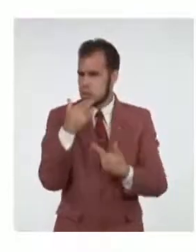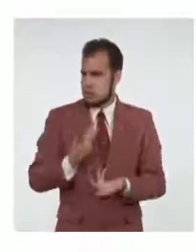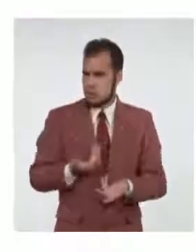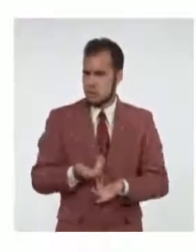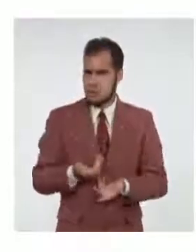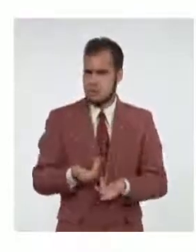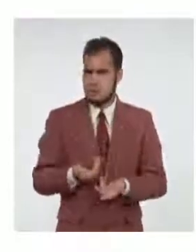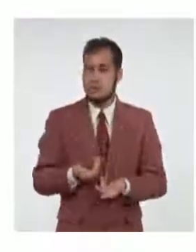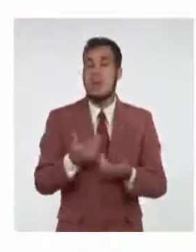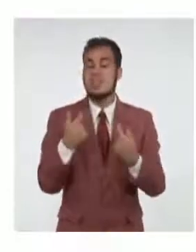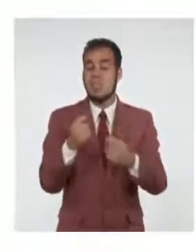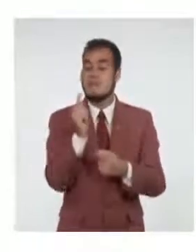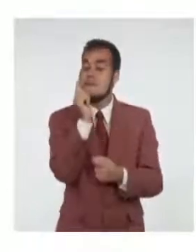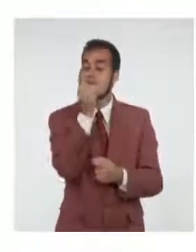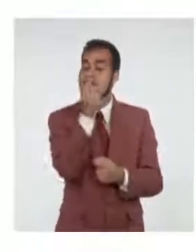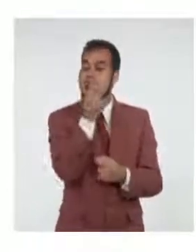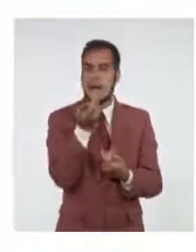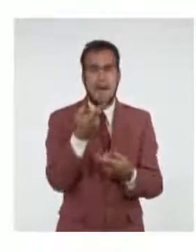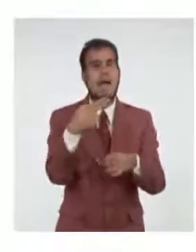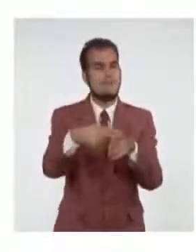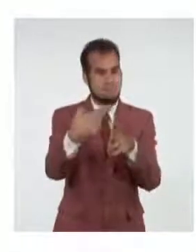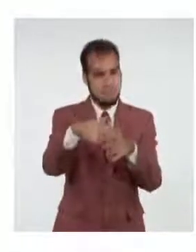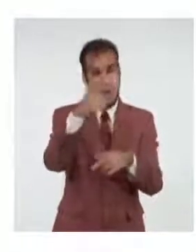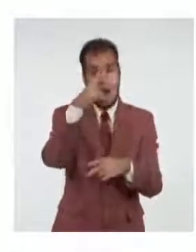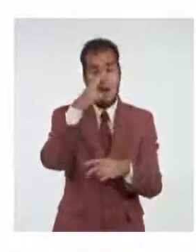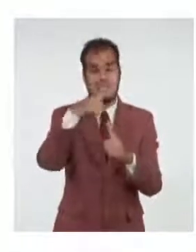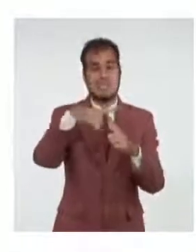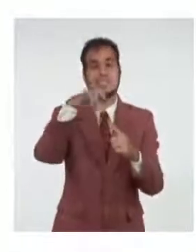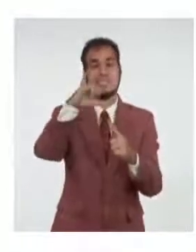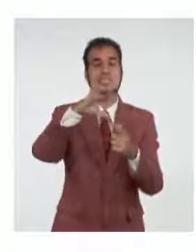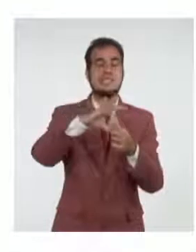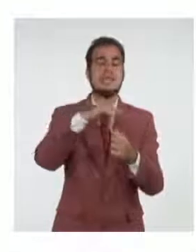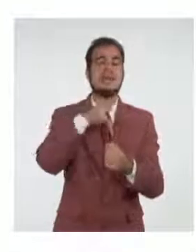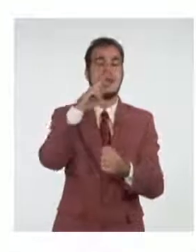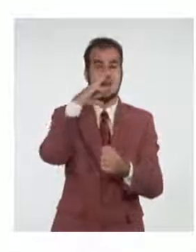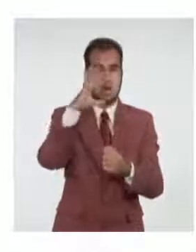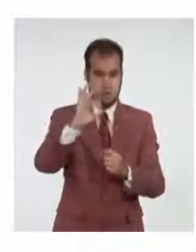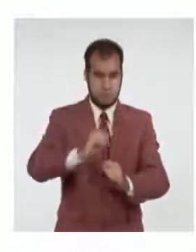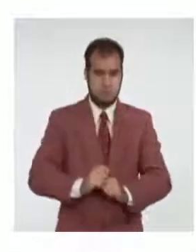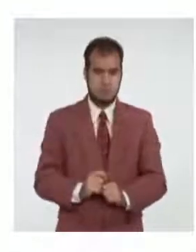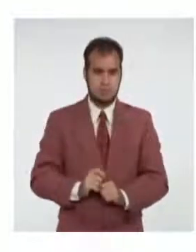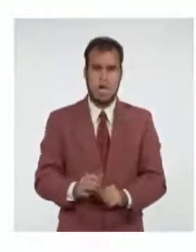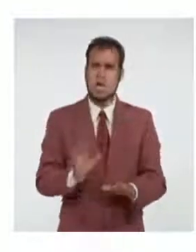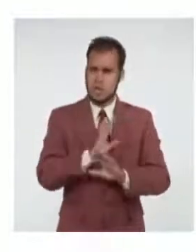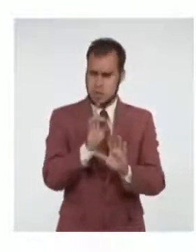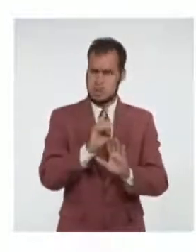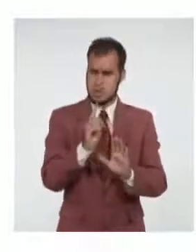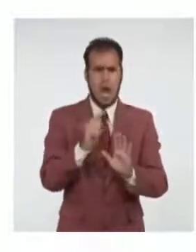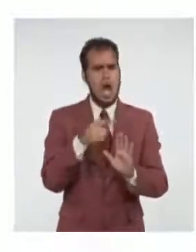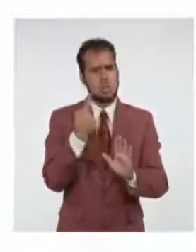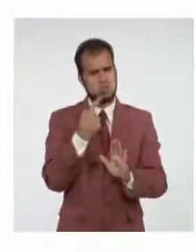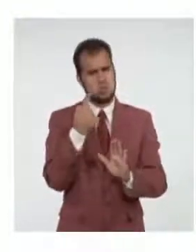test de antígeno, que además se ha demostrado las diferentes formas de test antígeno que existen en el mundo y que